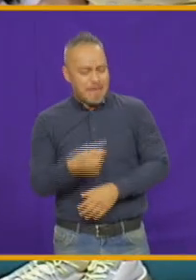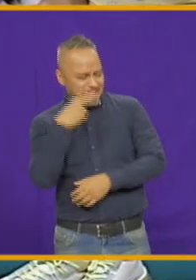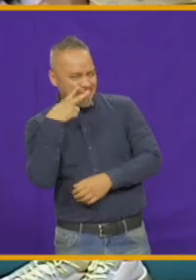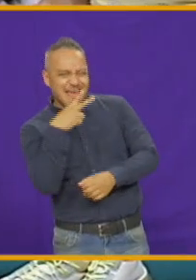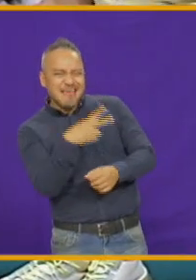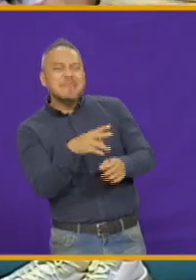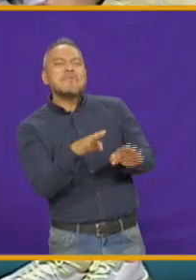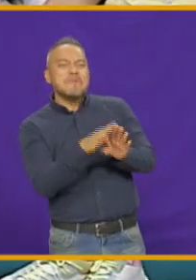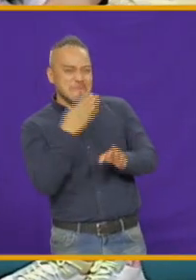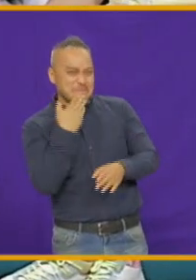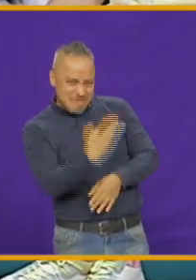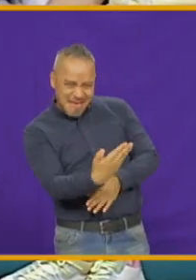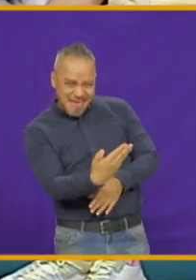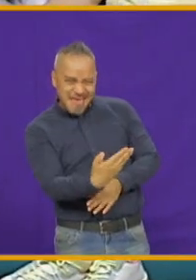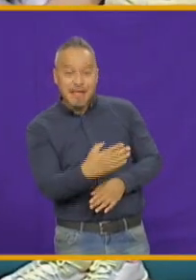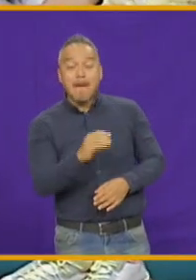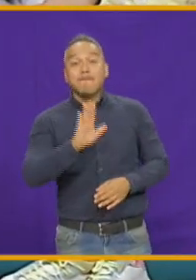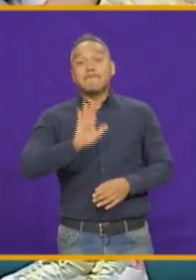verdad